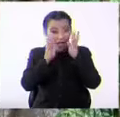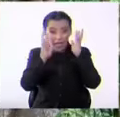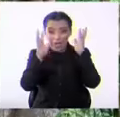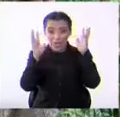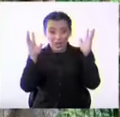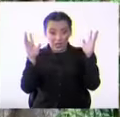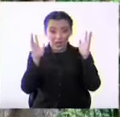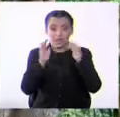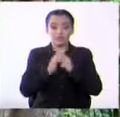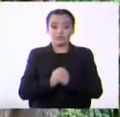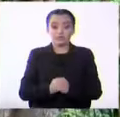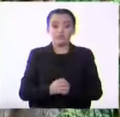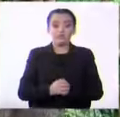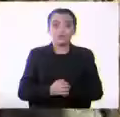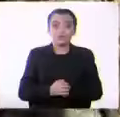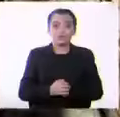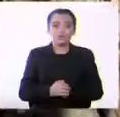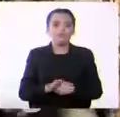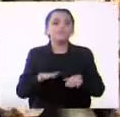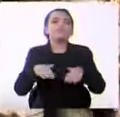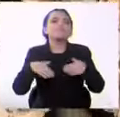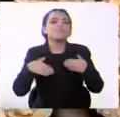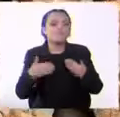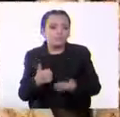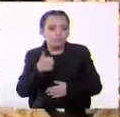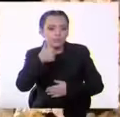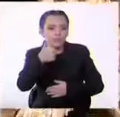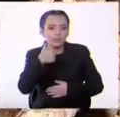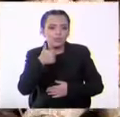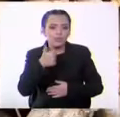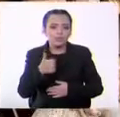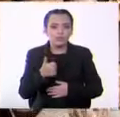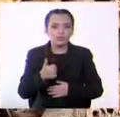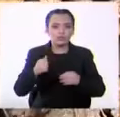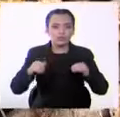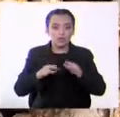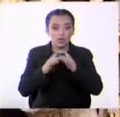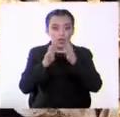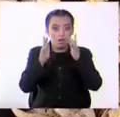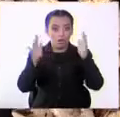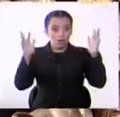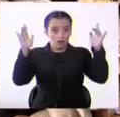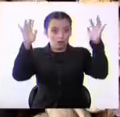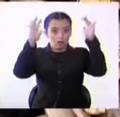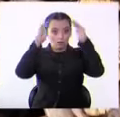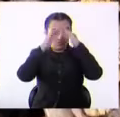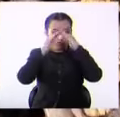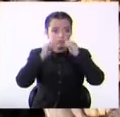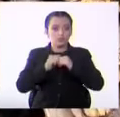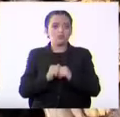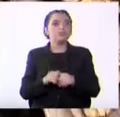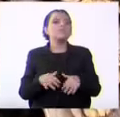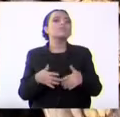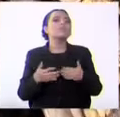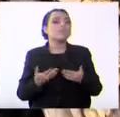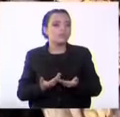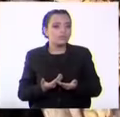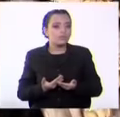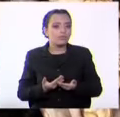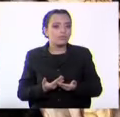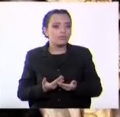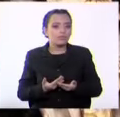beneficios podemos obtener de un árbol? Muy bien. Es lógico, podemos obtener frutos,